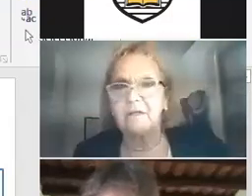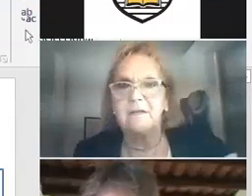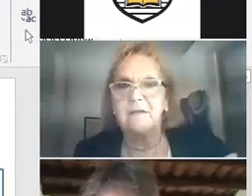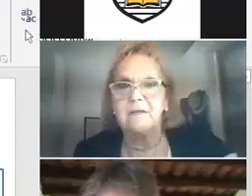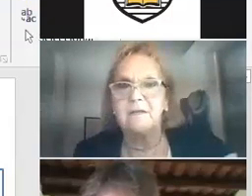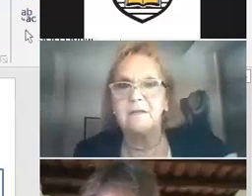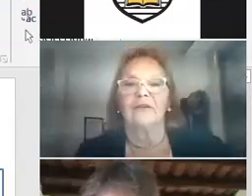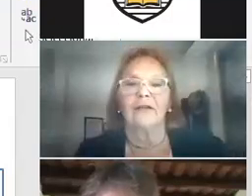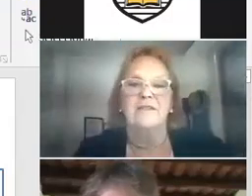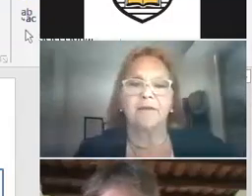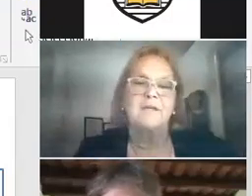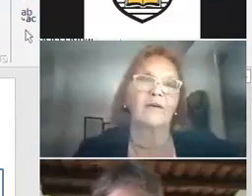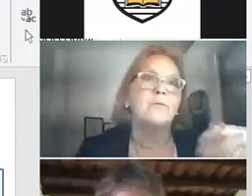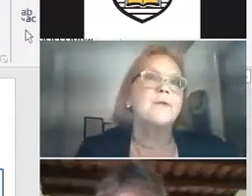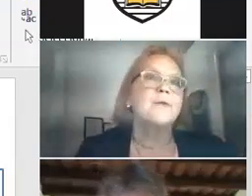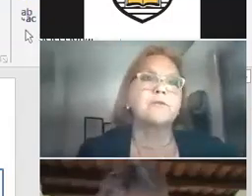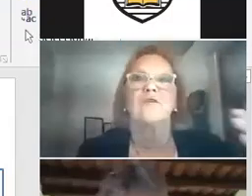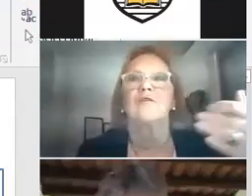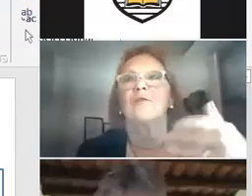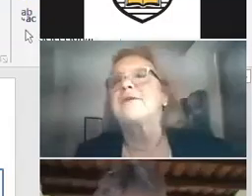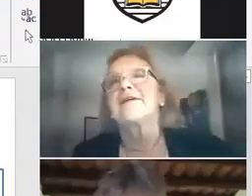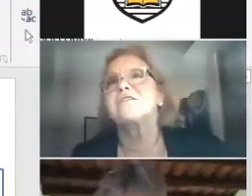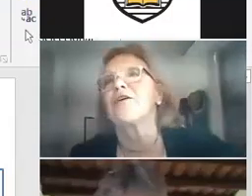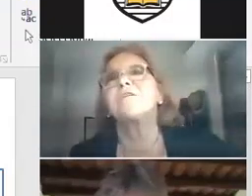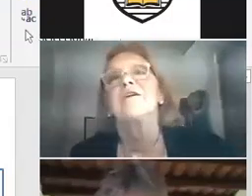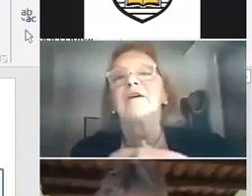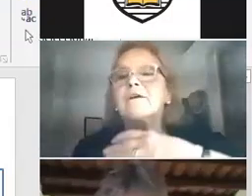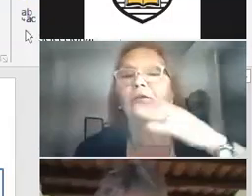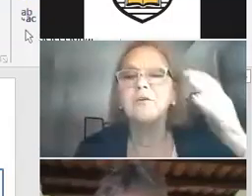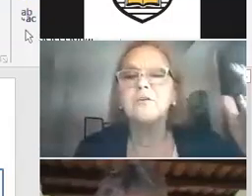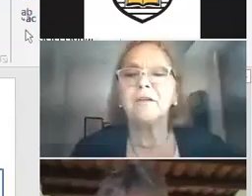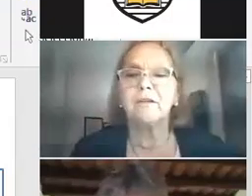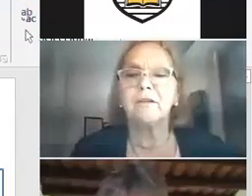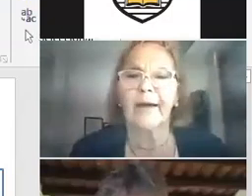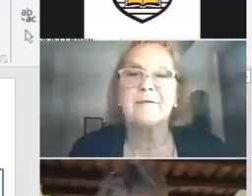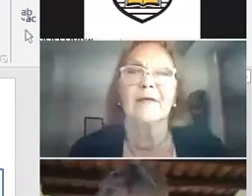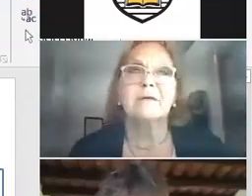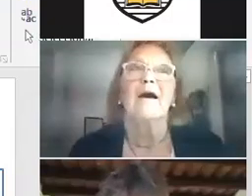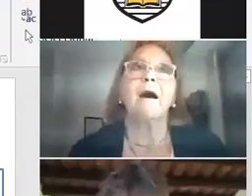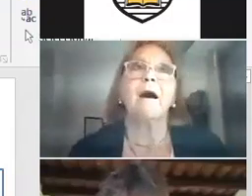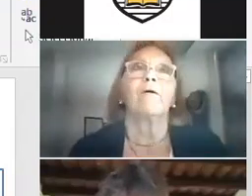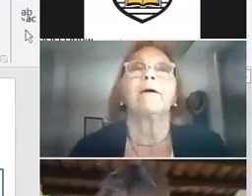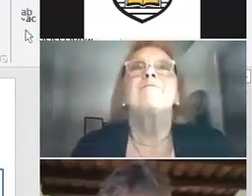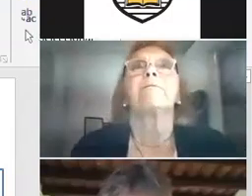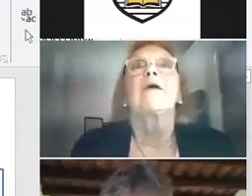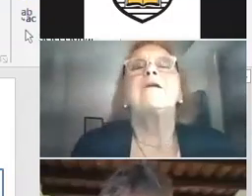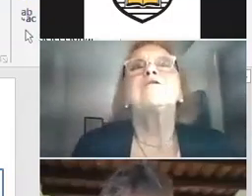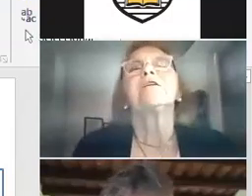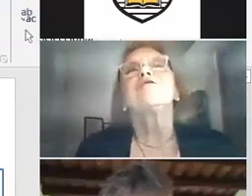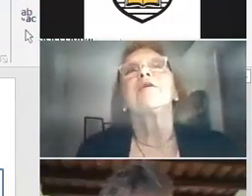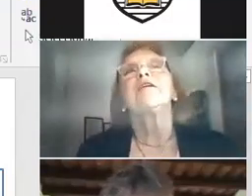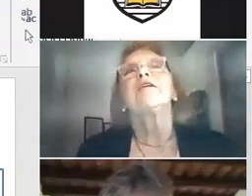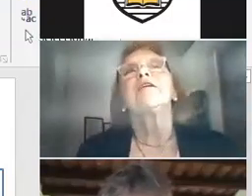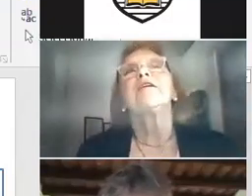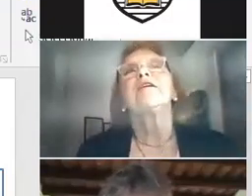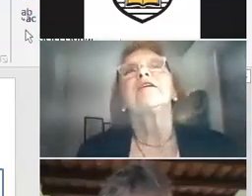¿sí? la vamos a encontrar receptada como propósito como obligación en un montón de lugares ahora los seres